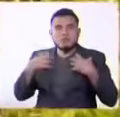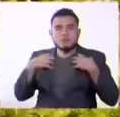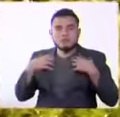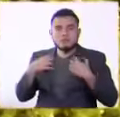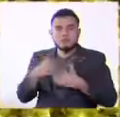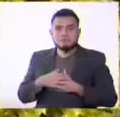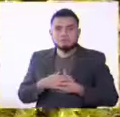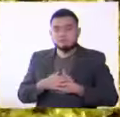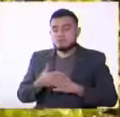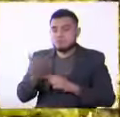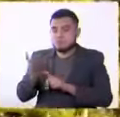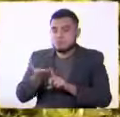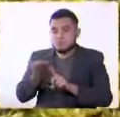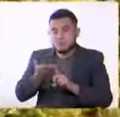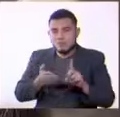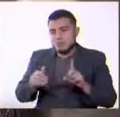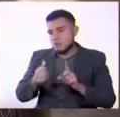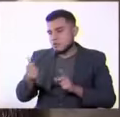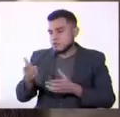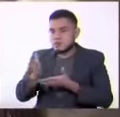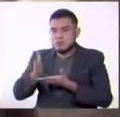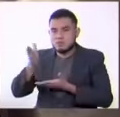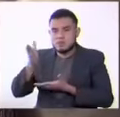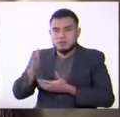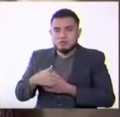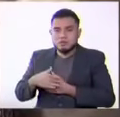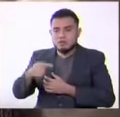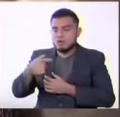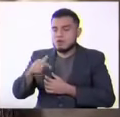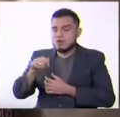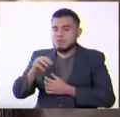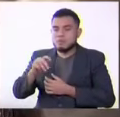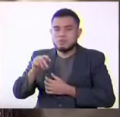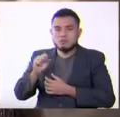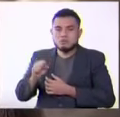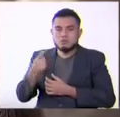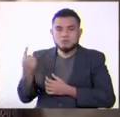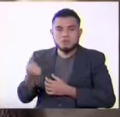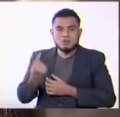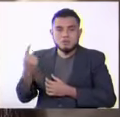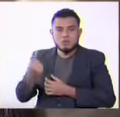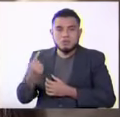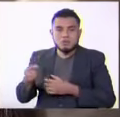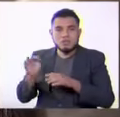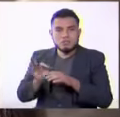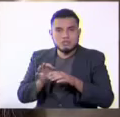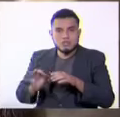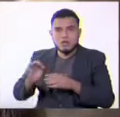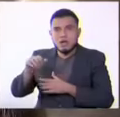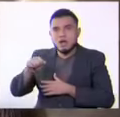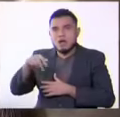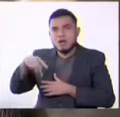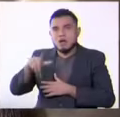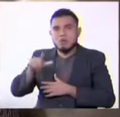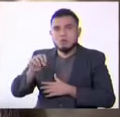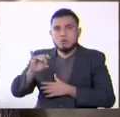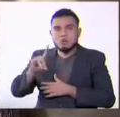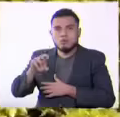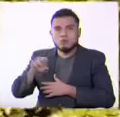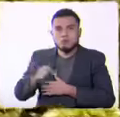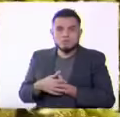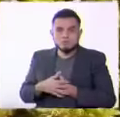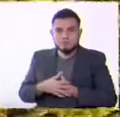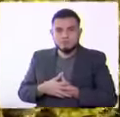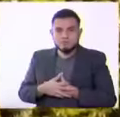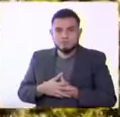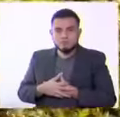En humanos y otros animales, los gametos son únicamente células haploides.